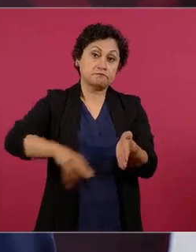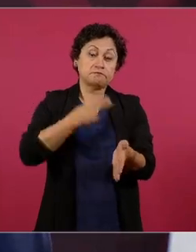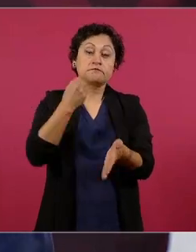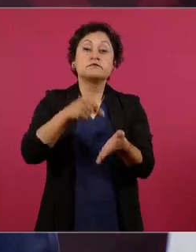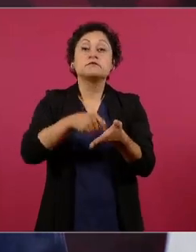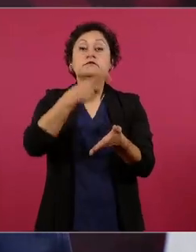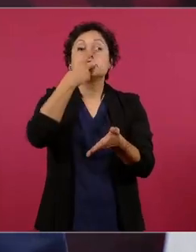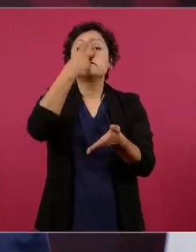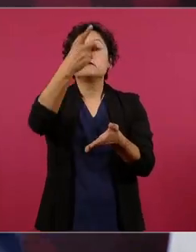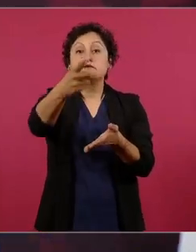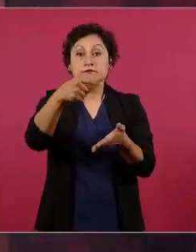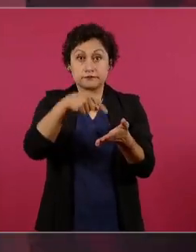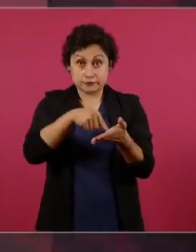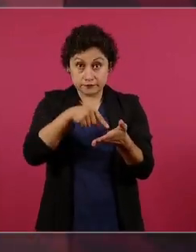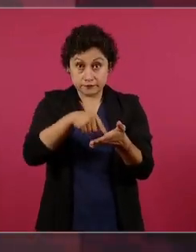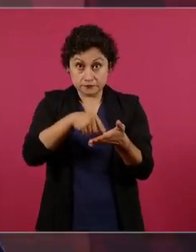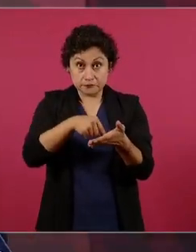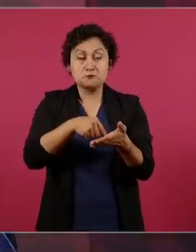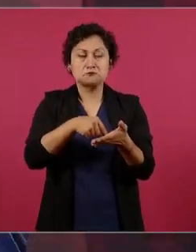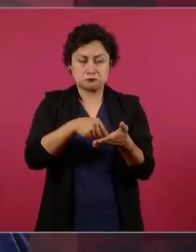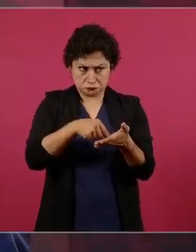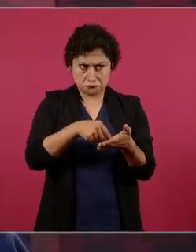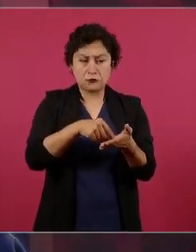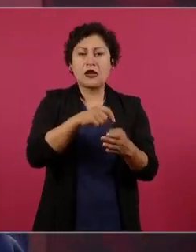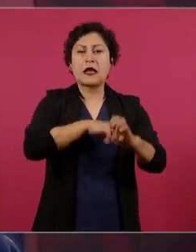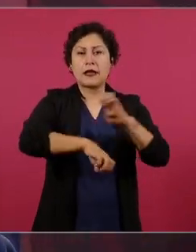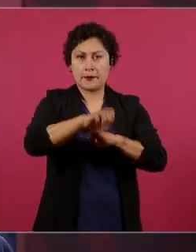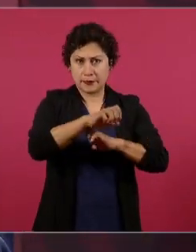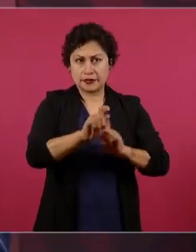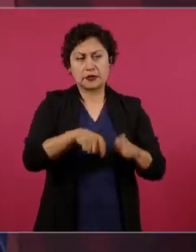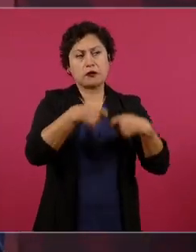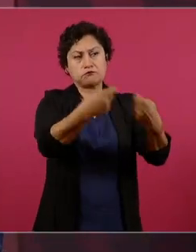son de la nación las vías